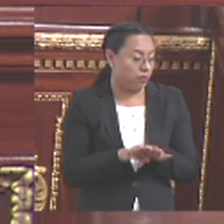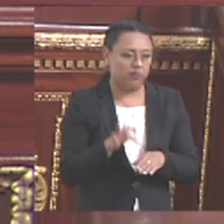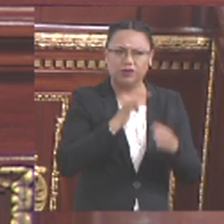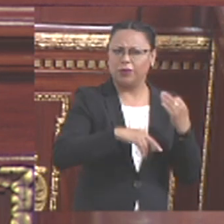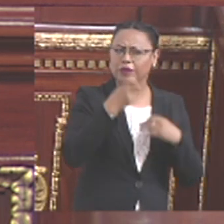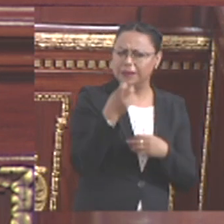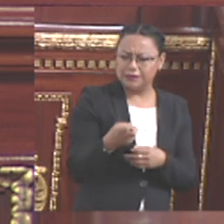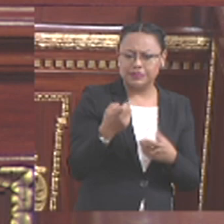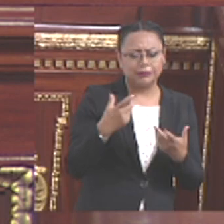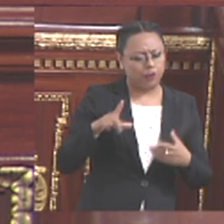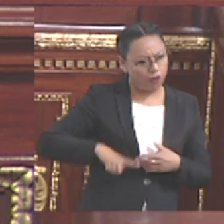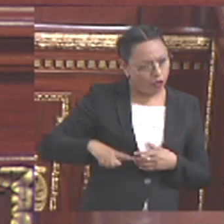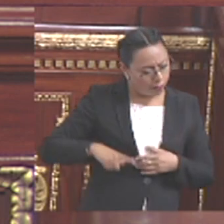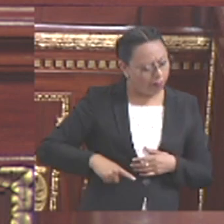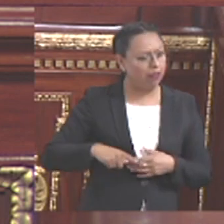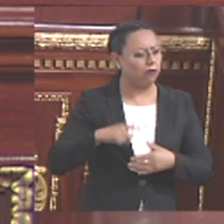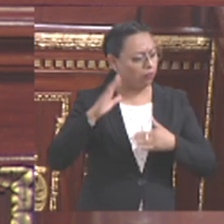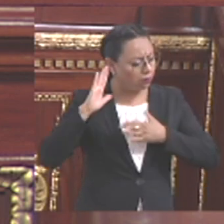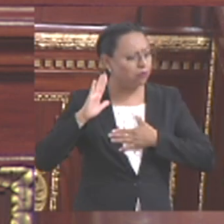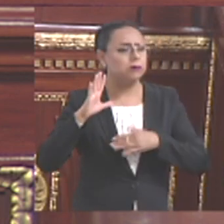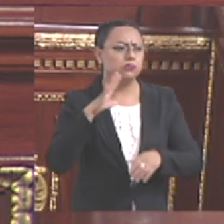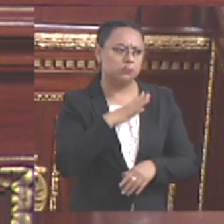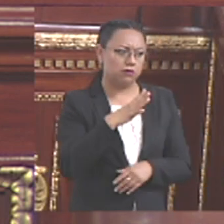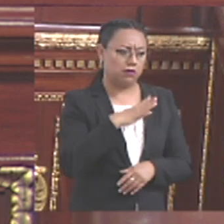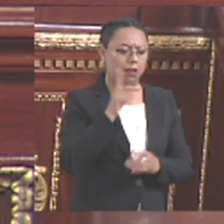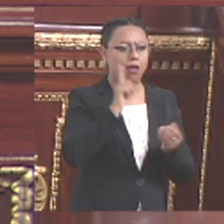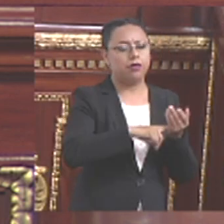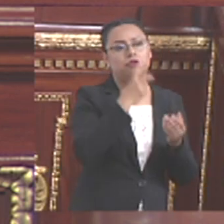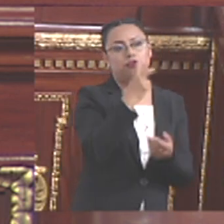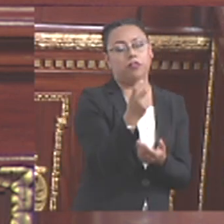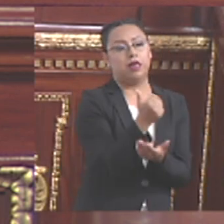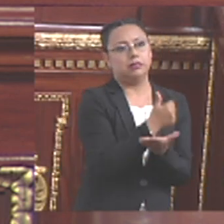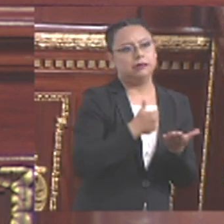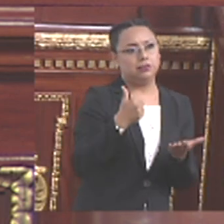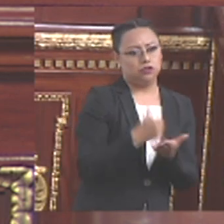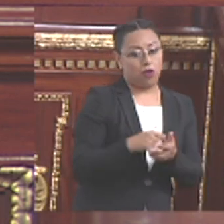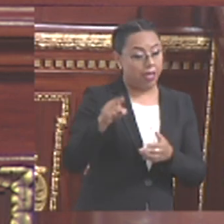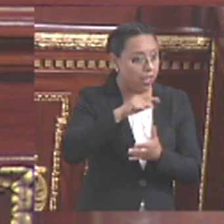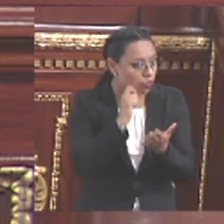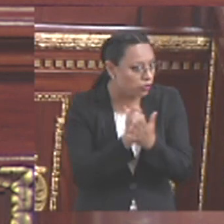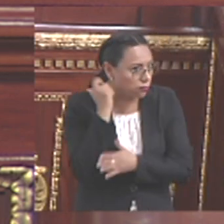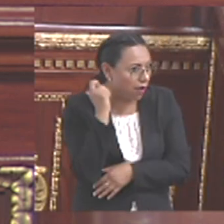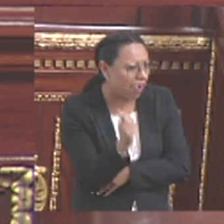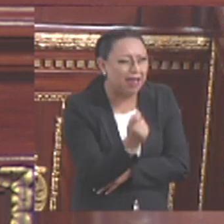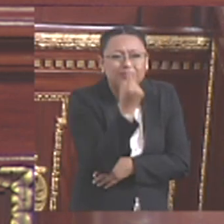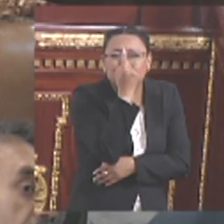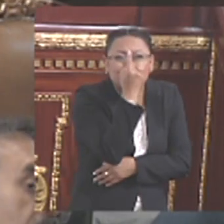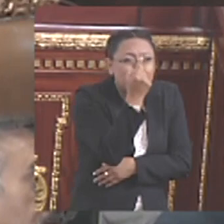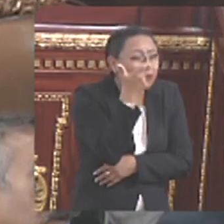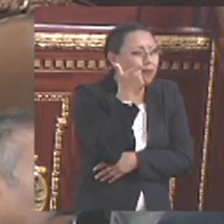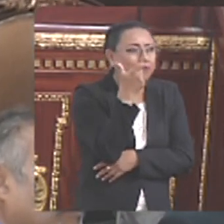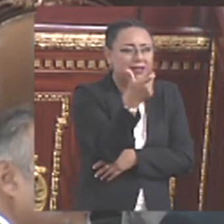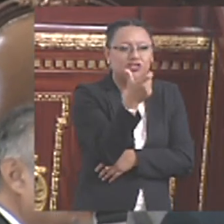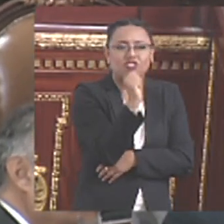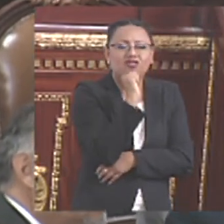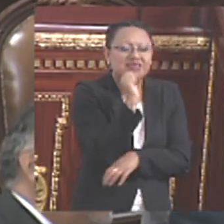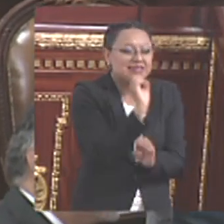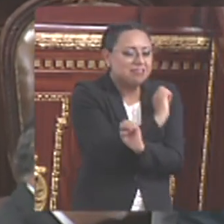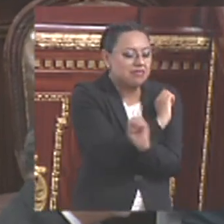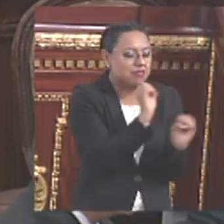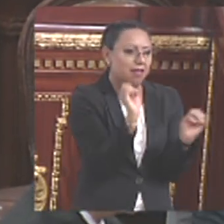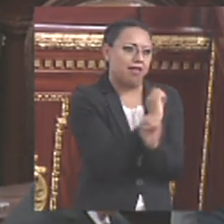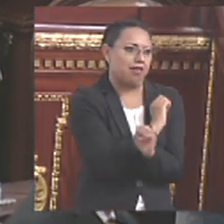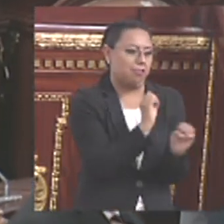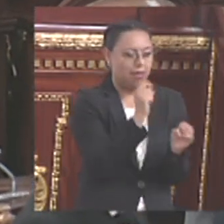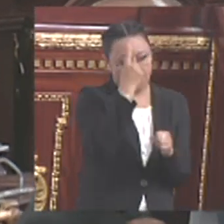que está en esta ciudad, de que no van a pagar un peso, un solo peso los damnificados